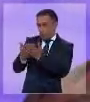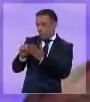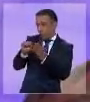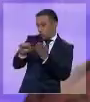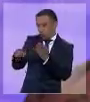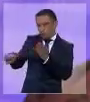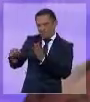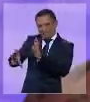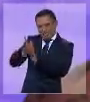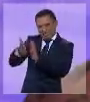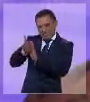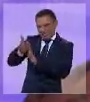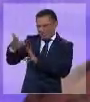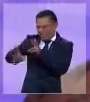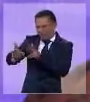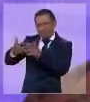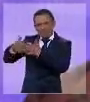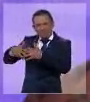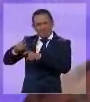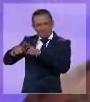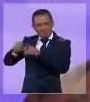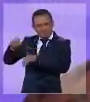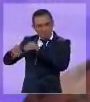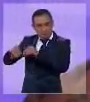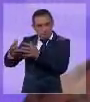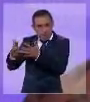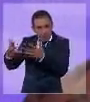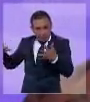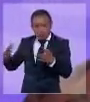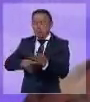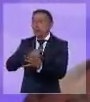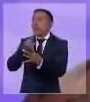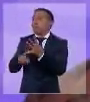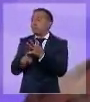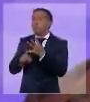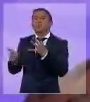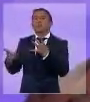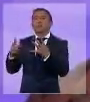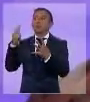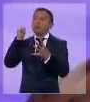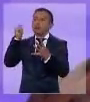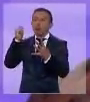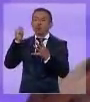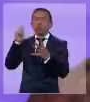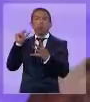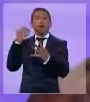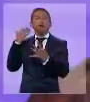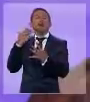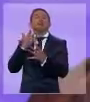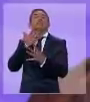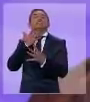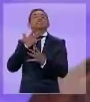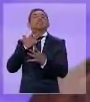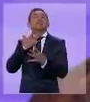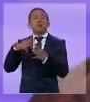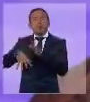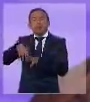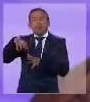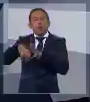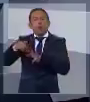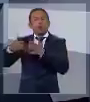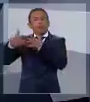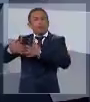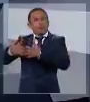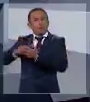más refinería, por lo menos la de Tabasco. Acaba de subirle un poquito a ciencia hace unos minutos en este